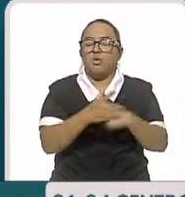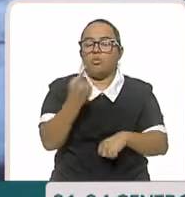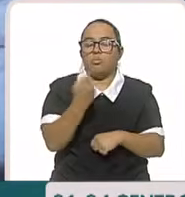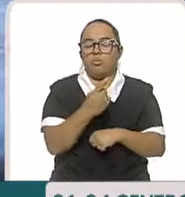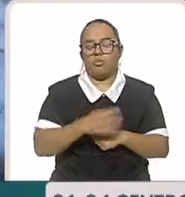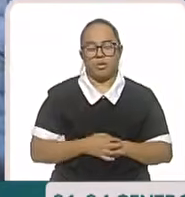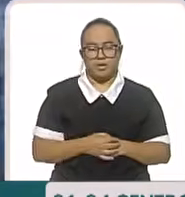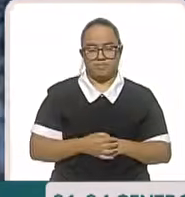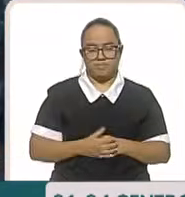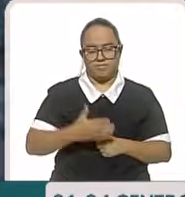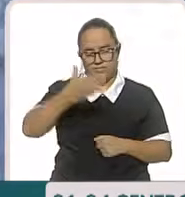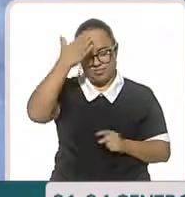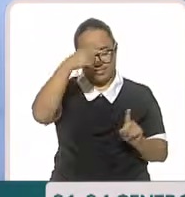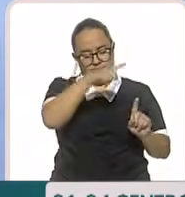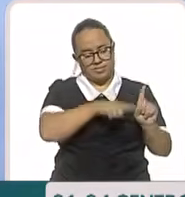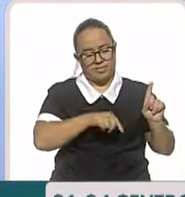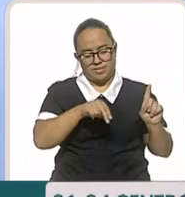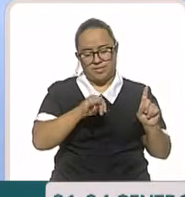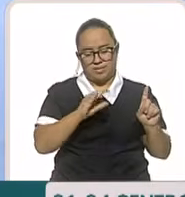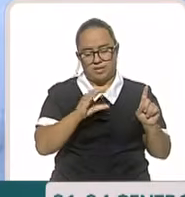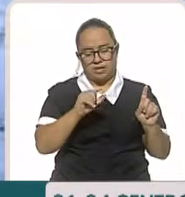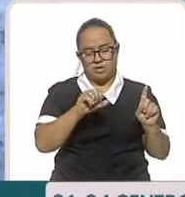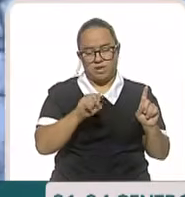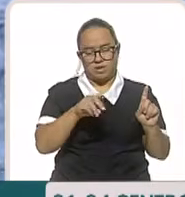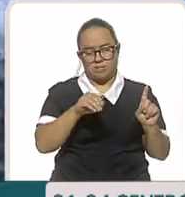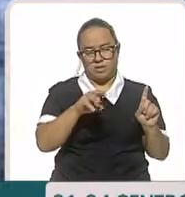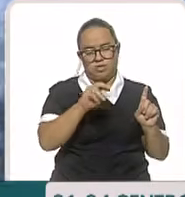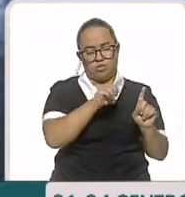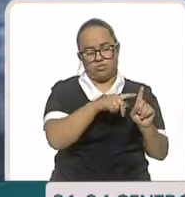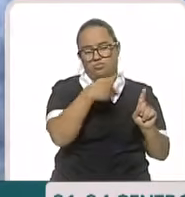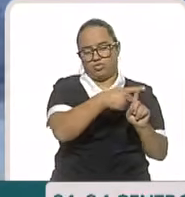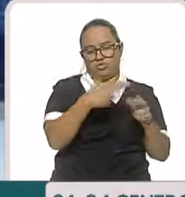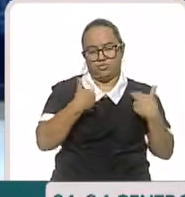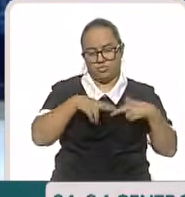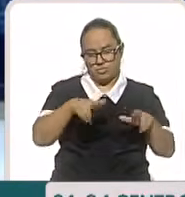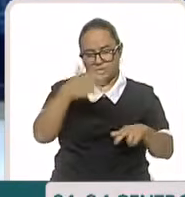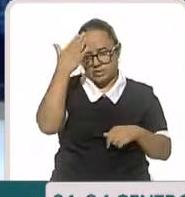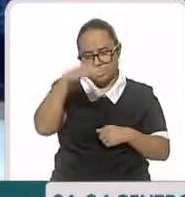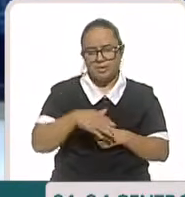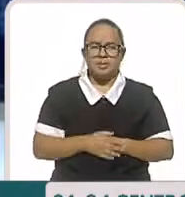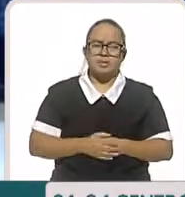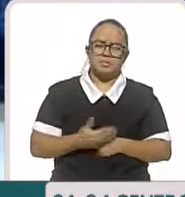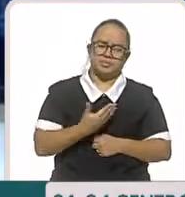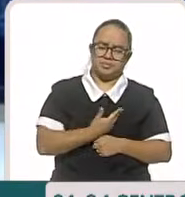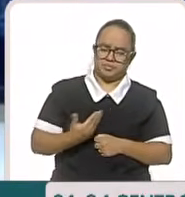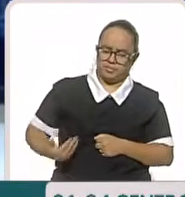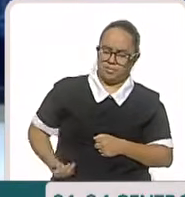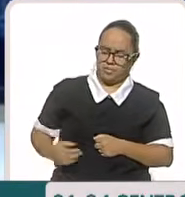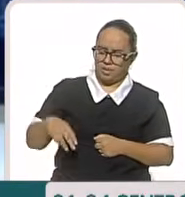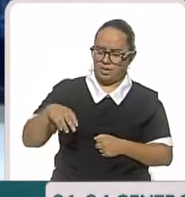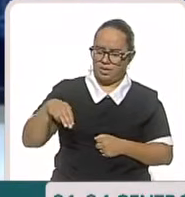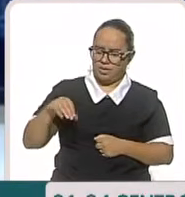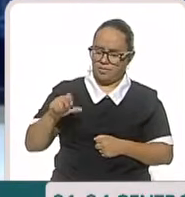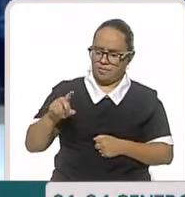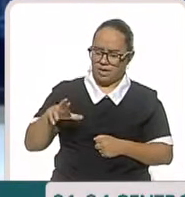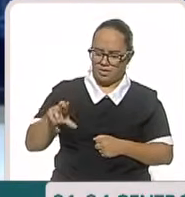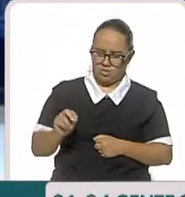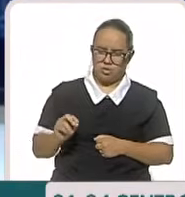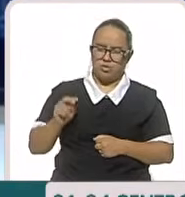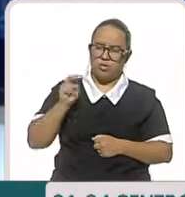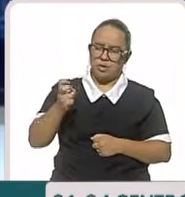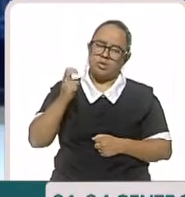que representa la figura de Nicolás Maduro. Jesús, vimos imágenes del presidente Maduro ingresando a